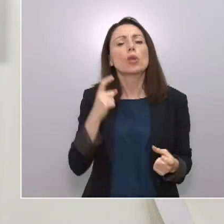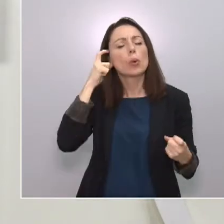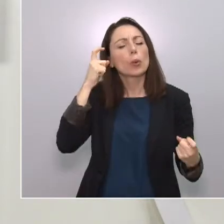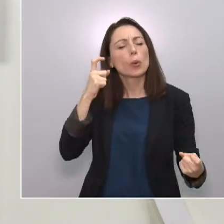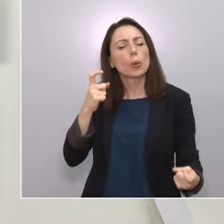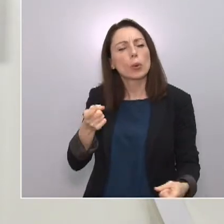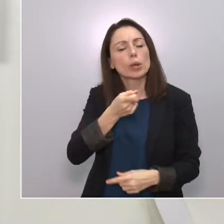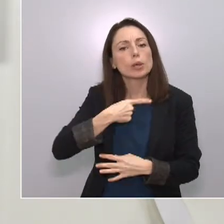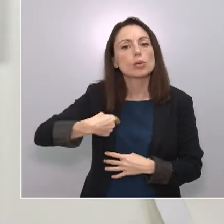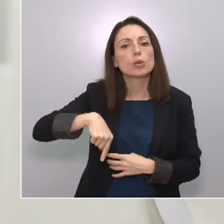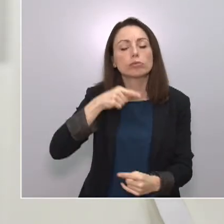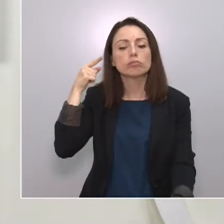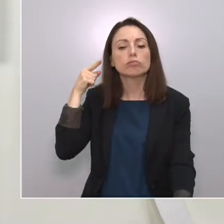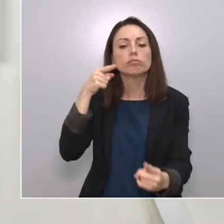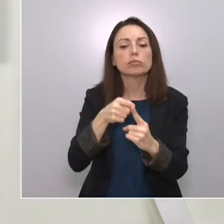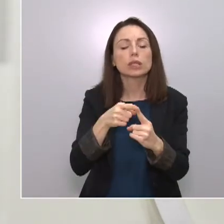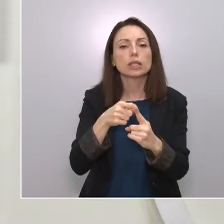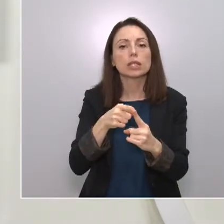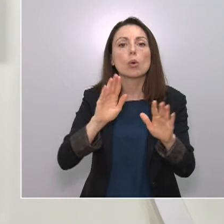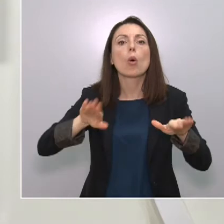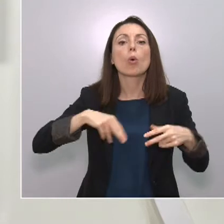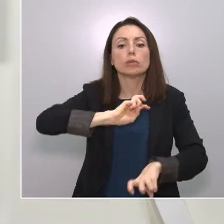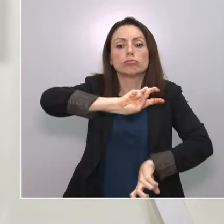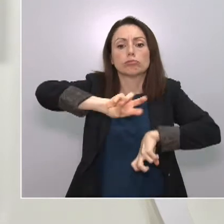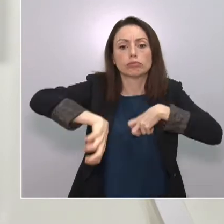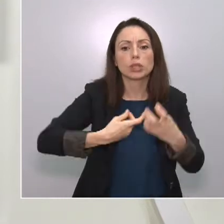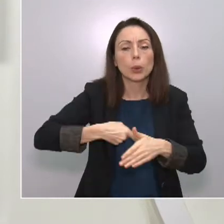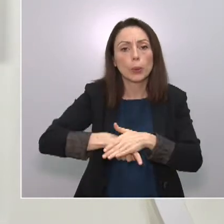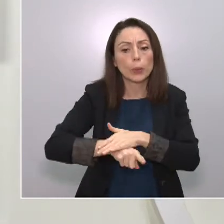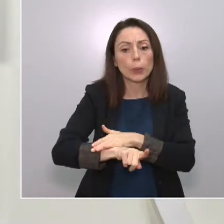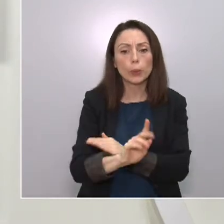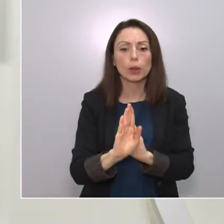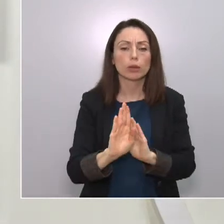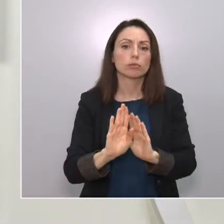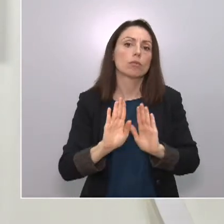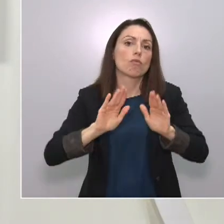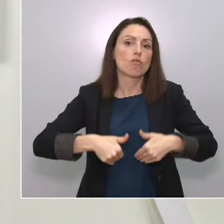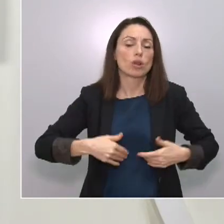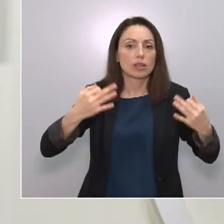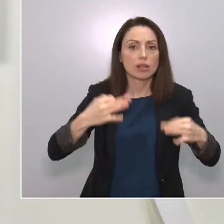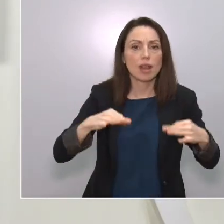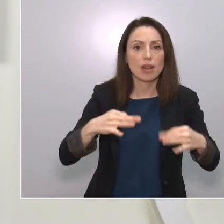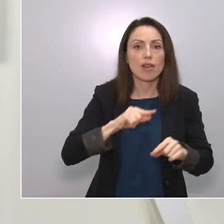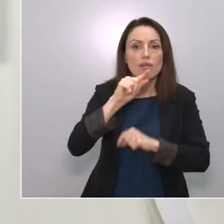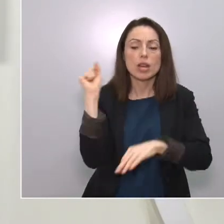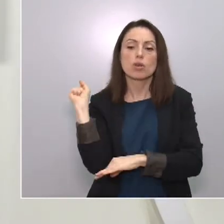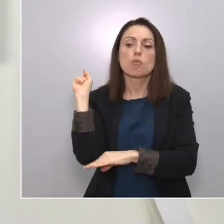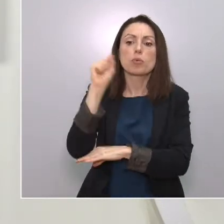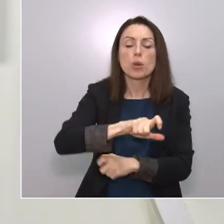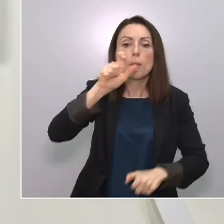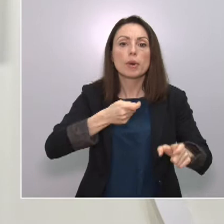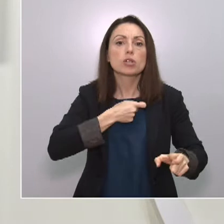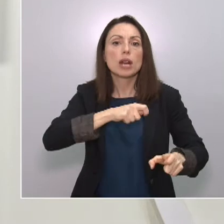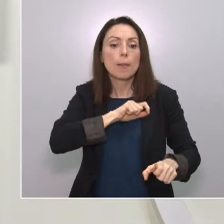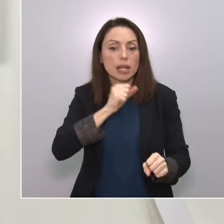esfuerzo debe ir dirigido a la recuperación, a la normalidad, a vencer al virus y a que los españoles recobren